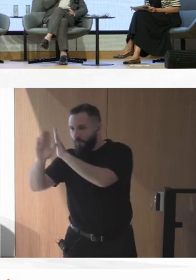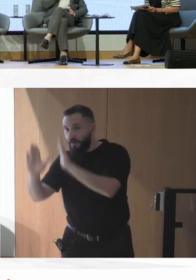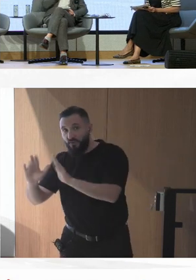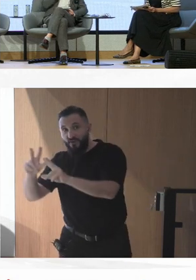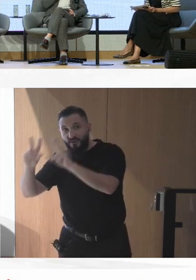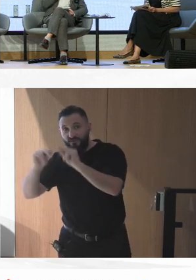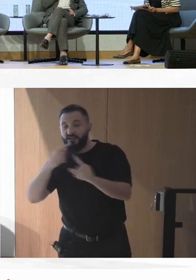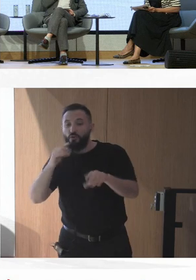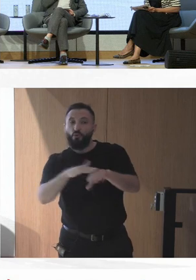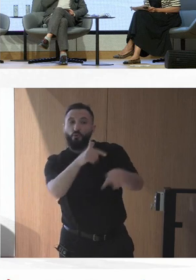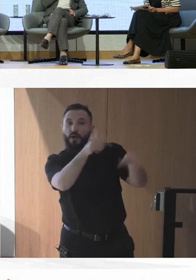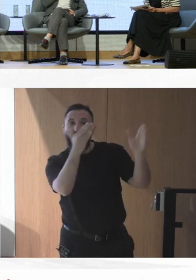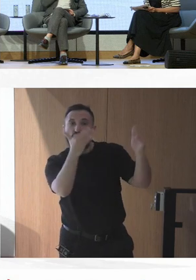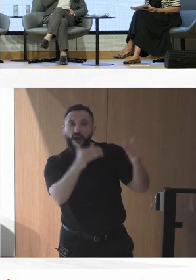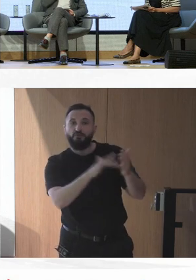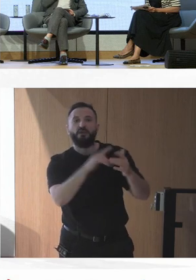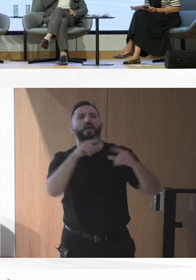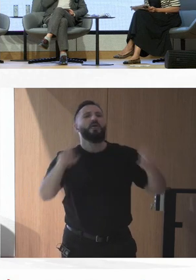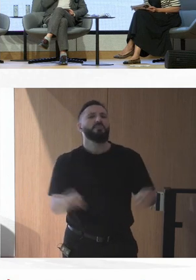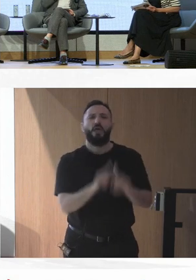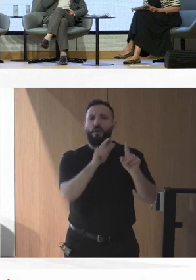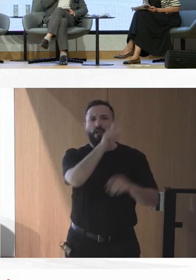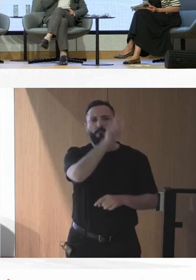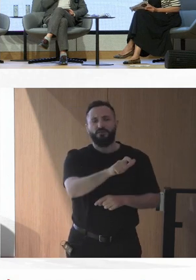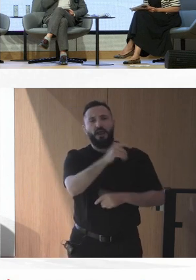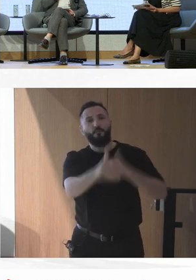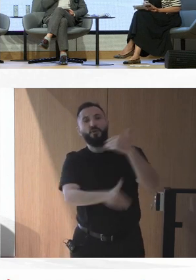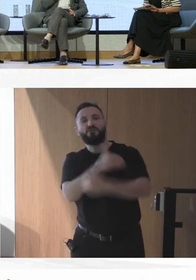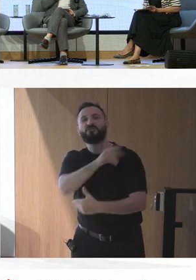persona está en el proceso, ¿vale?, la persona está presente, ¿no?,